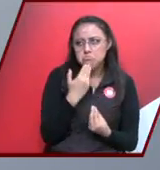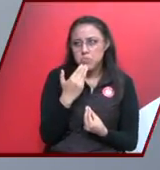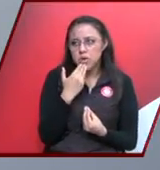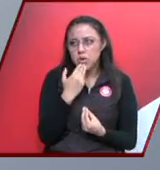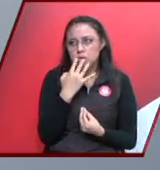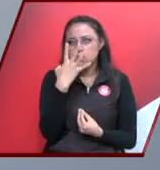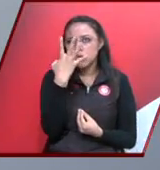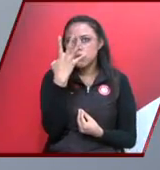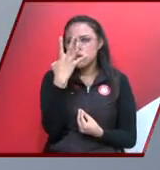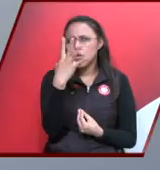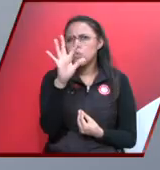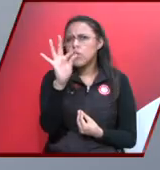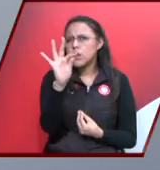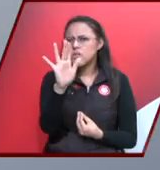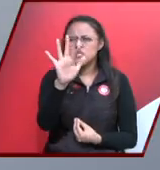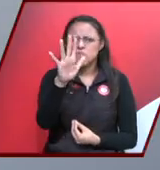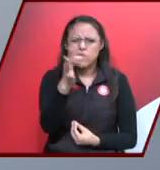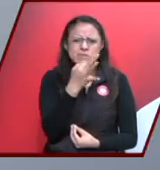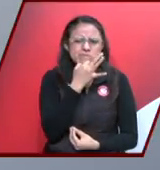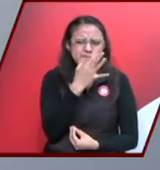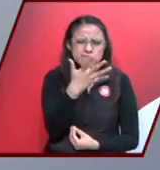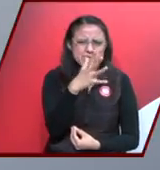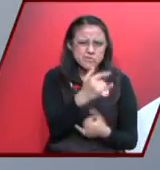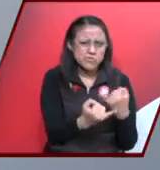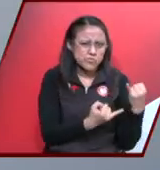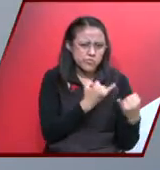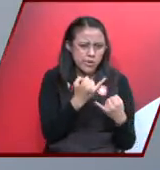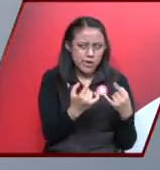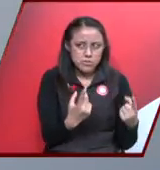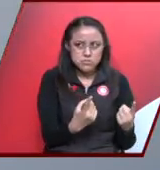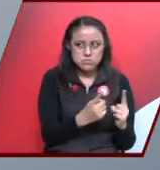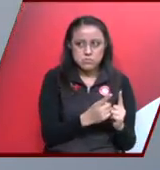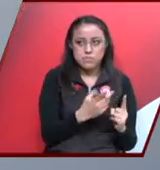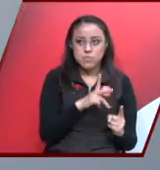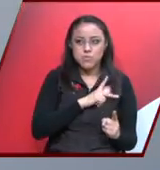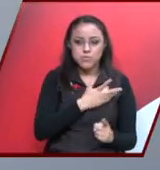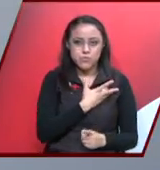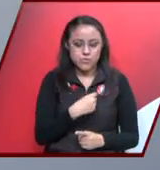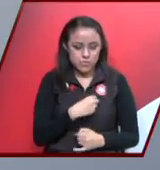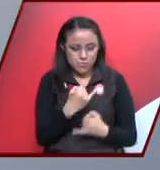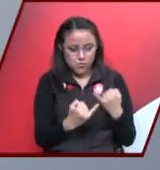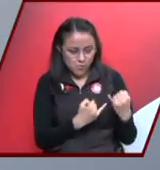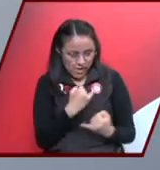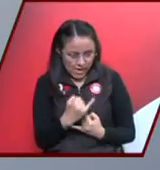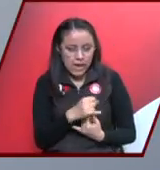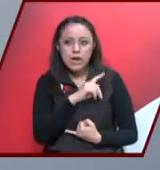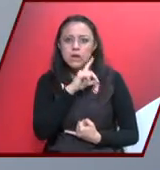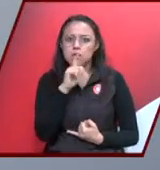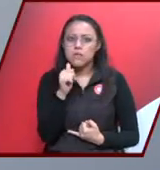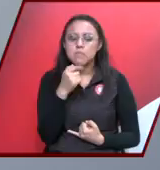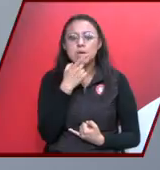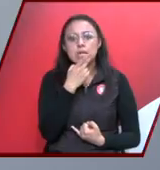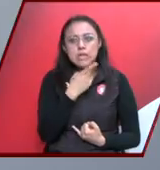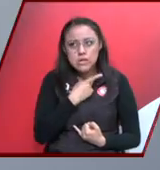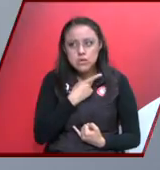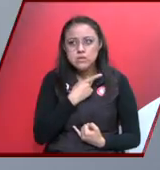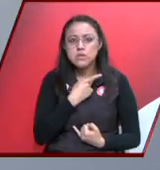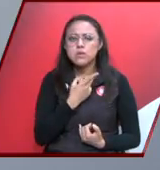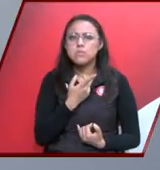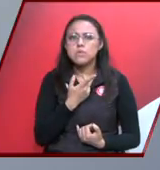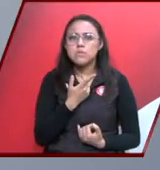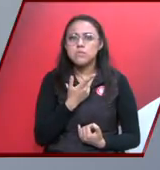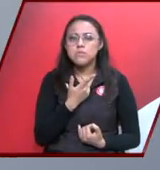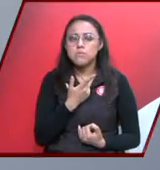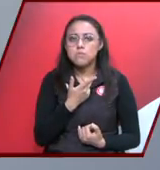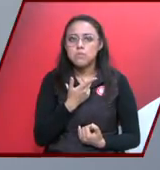fueron como 40, 50 minutos que estuvieron jugando con mi hijo. Después de esto, muy insistentes, dijeron